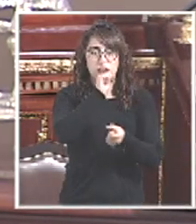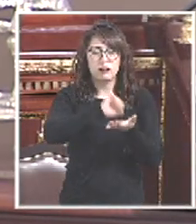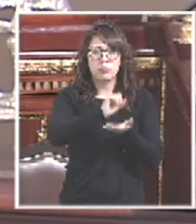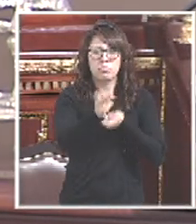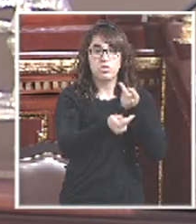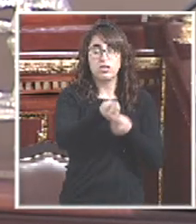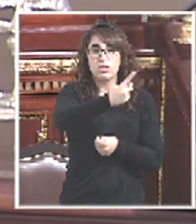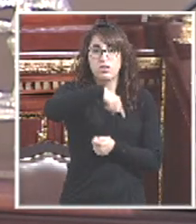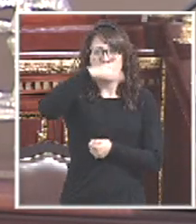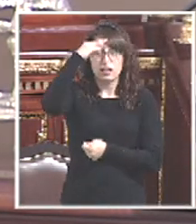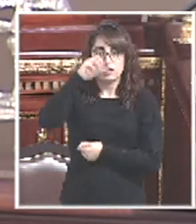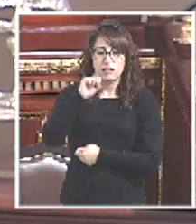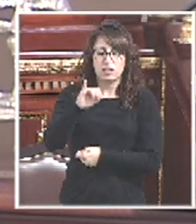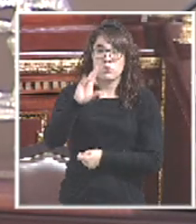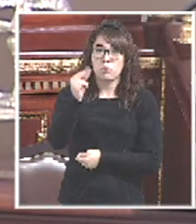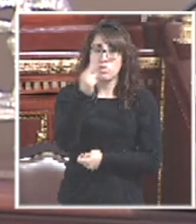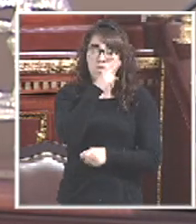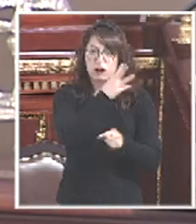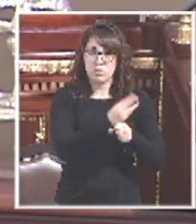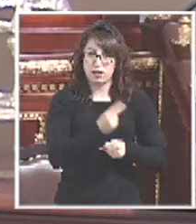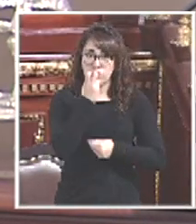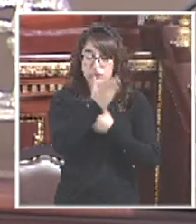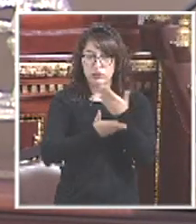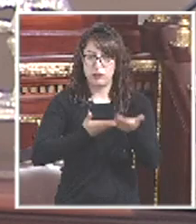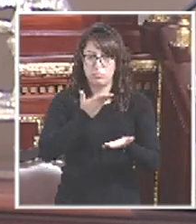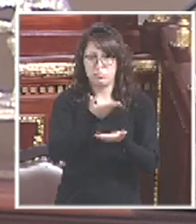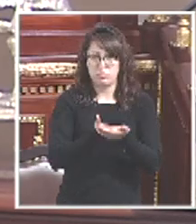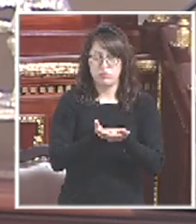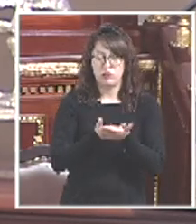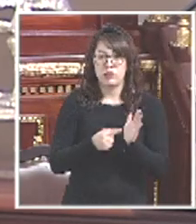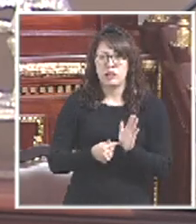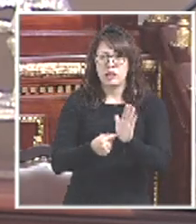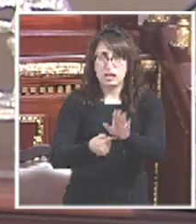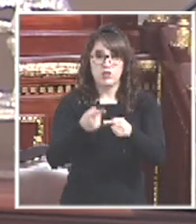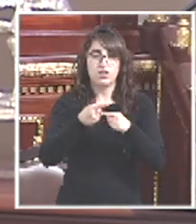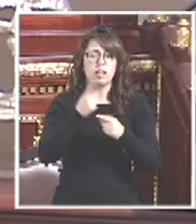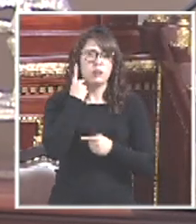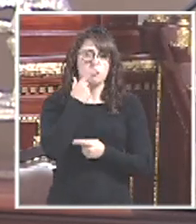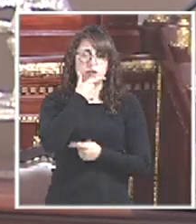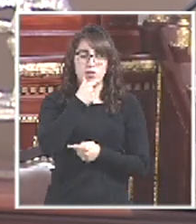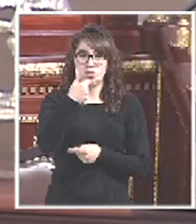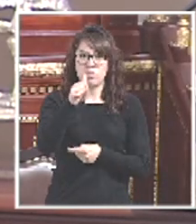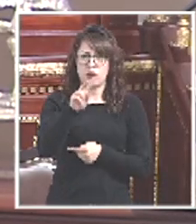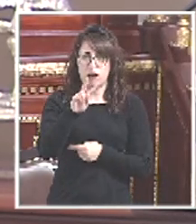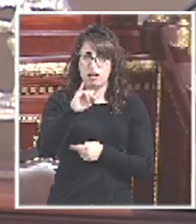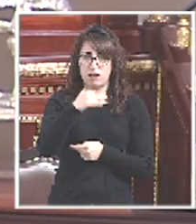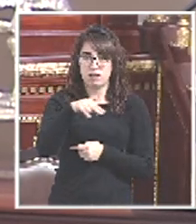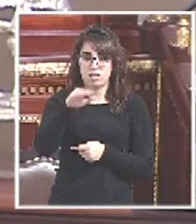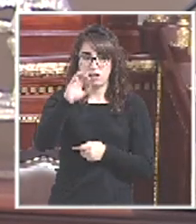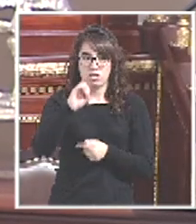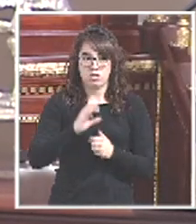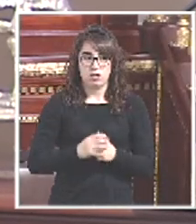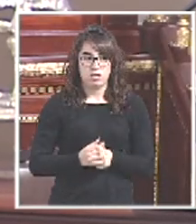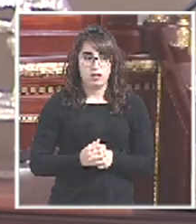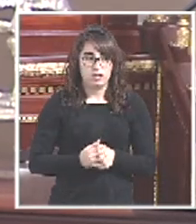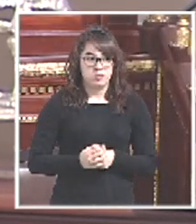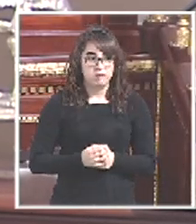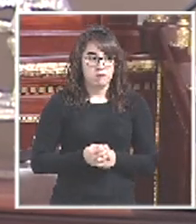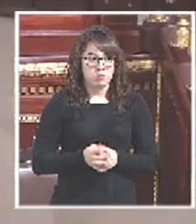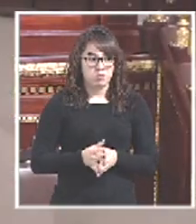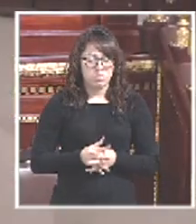Permanente en votación económica si la propuesta presentada por el diputado Jorge Gaviño Ambriz se considera de urgente y obvia